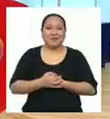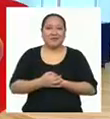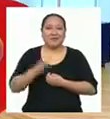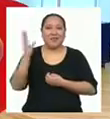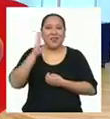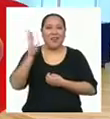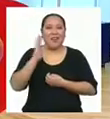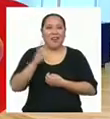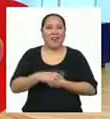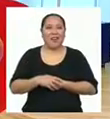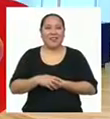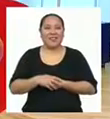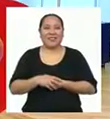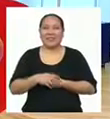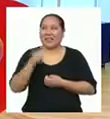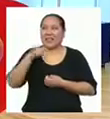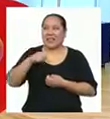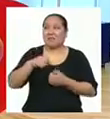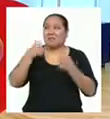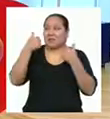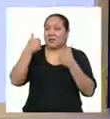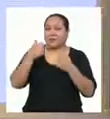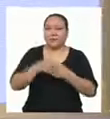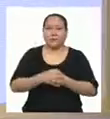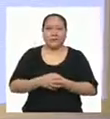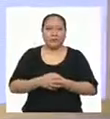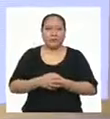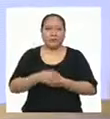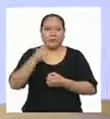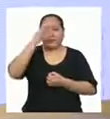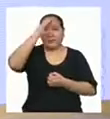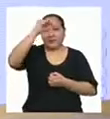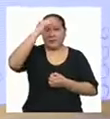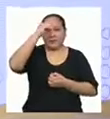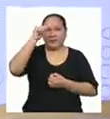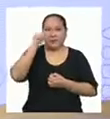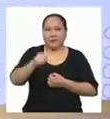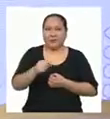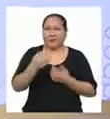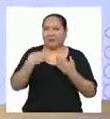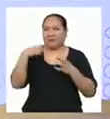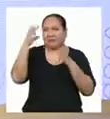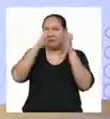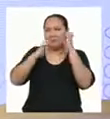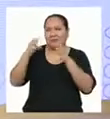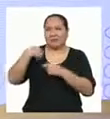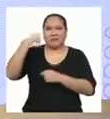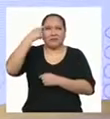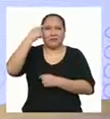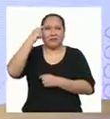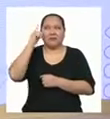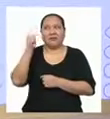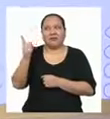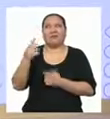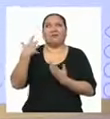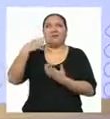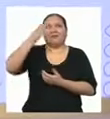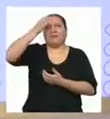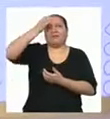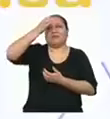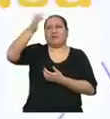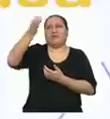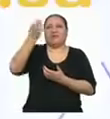Hola Yani, ¿qué tal? Aquí, todo bien. Con las chicas y los chicos tenemos una duda y pensamos que tú, que todo lo sabes,